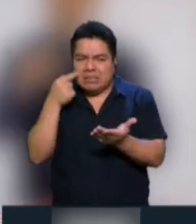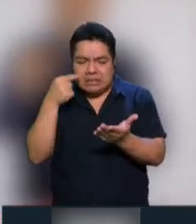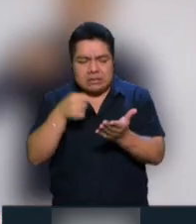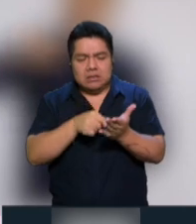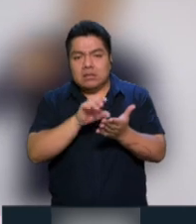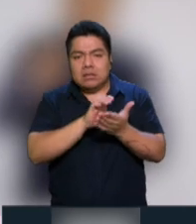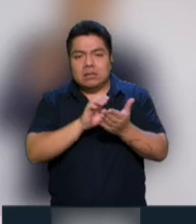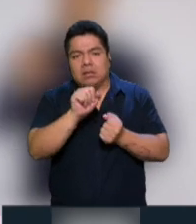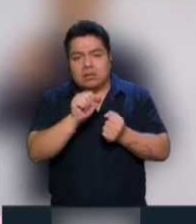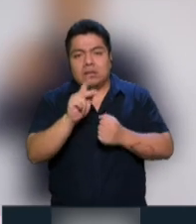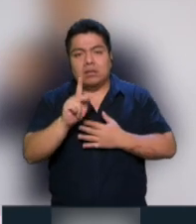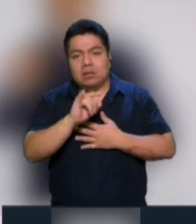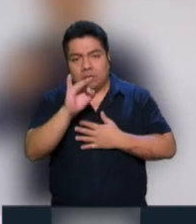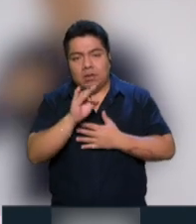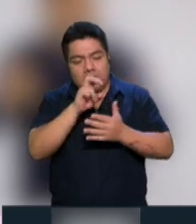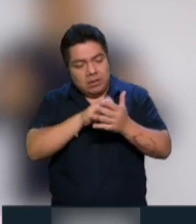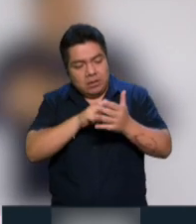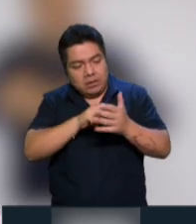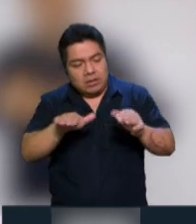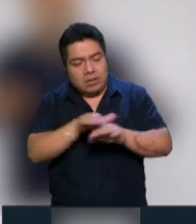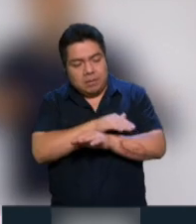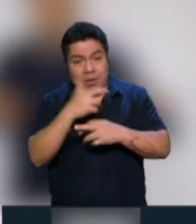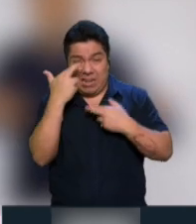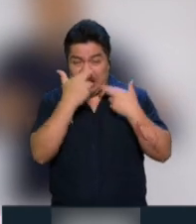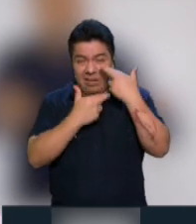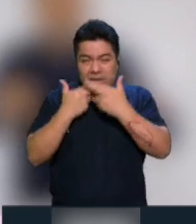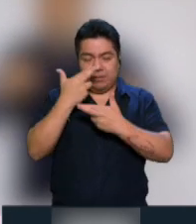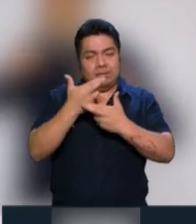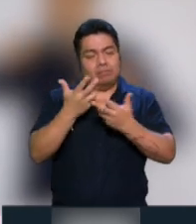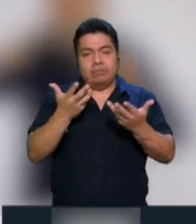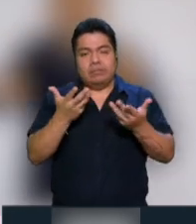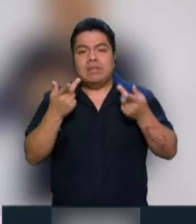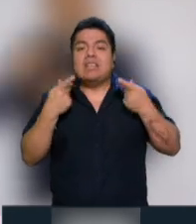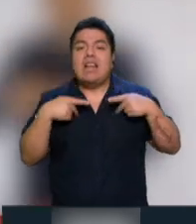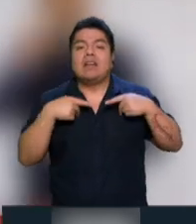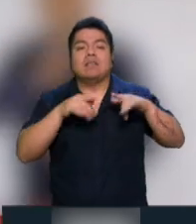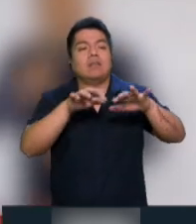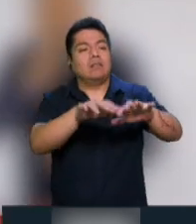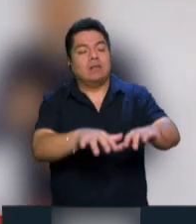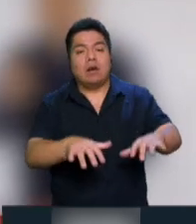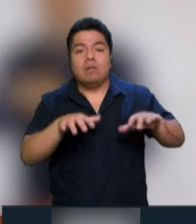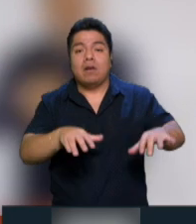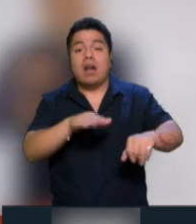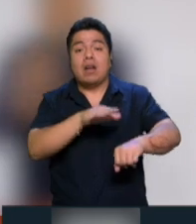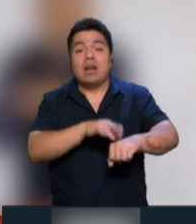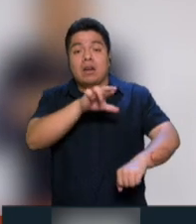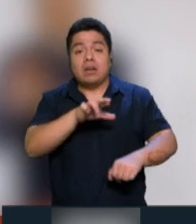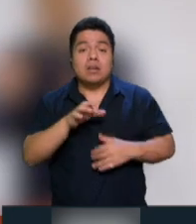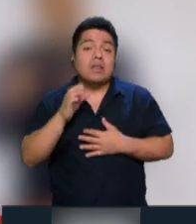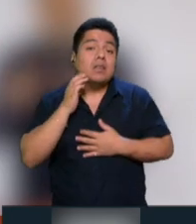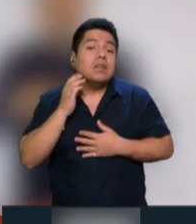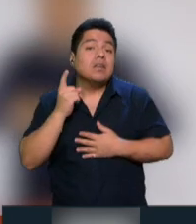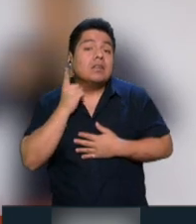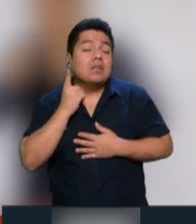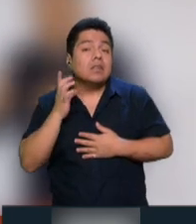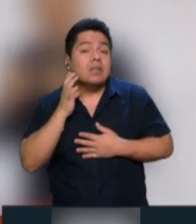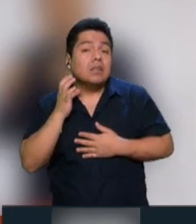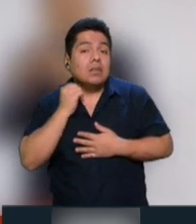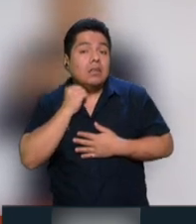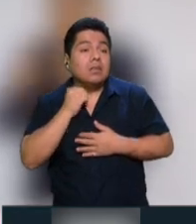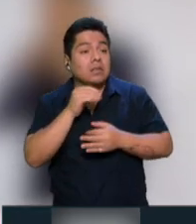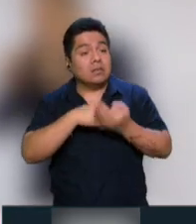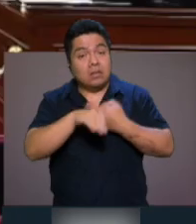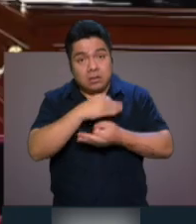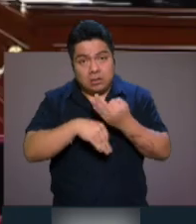constitucionalidad de la reforma al Poder Judicial y aseguró que la decisión del pueblo expresada por la mayoría calificada de legisladores del Movimiento de Transformación,